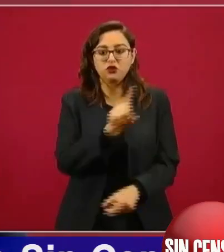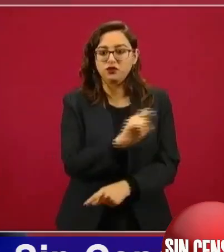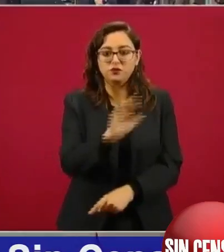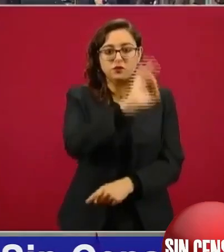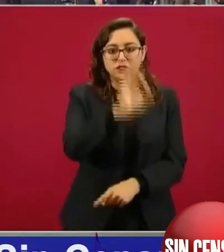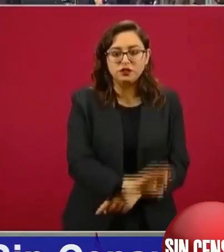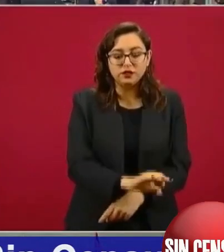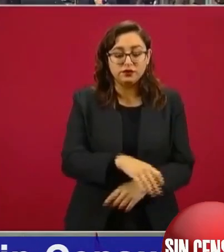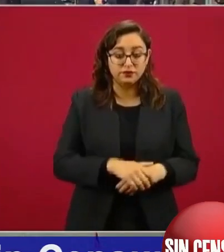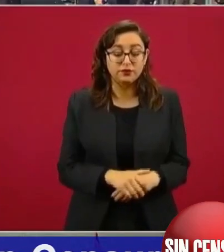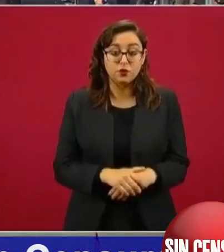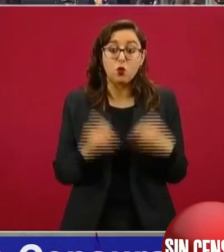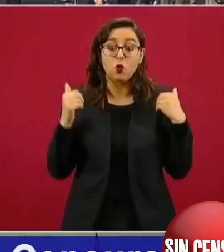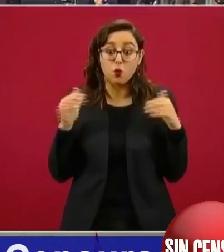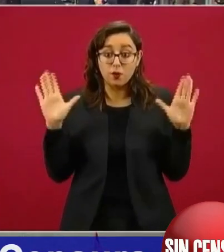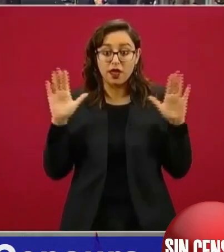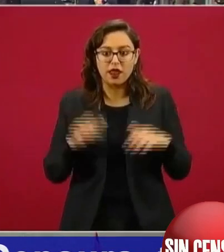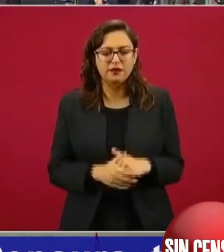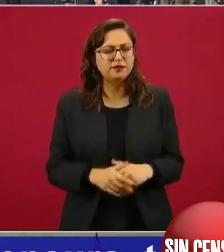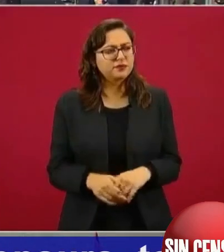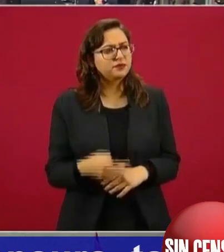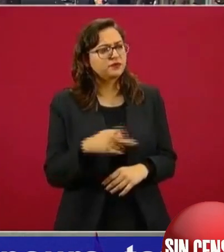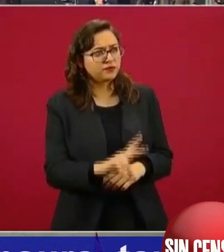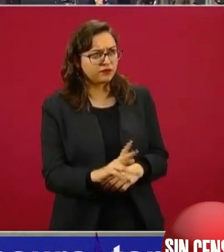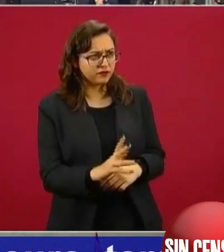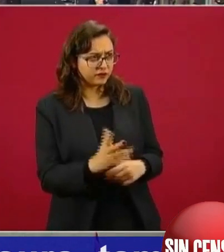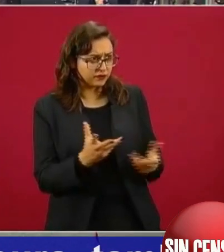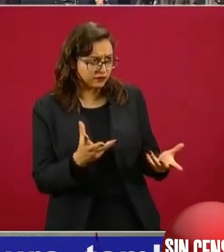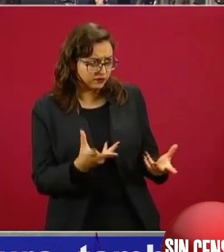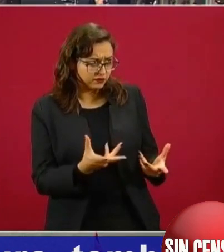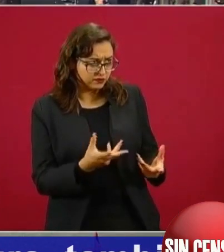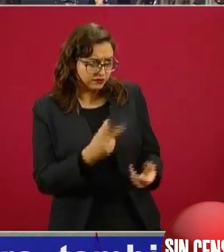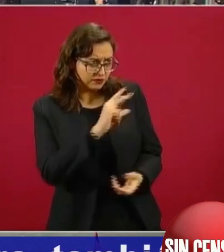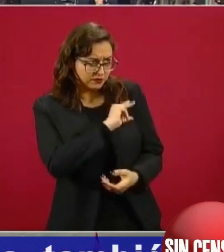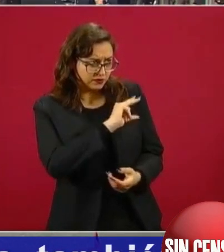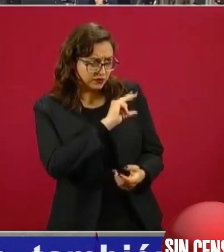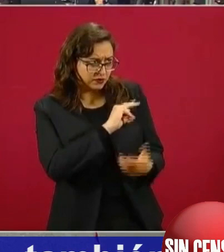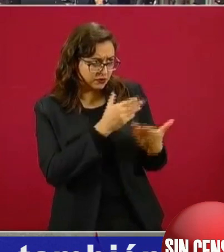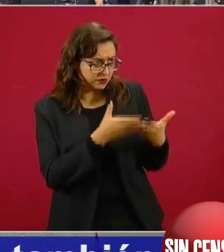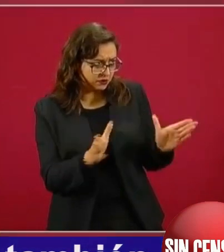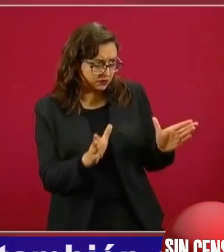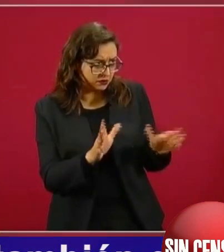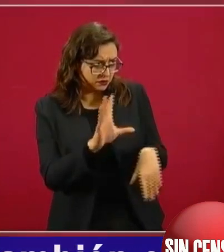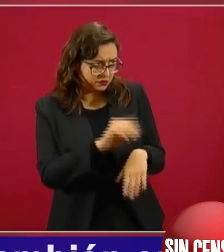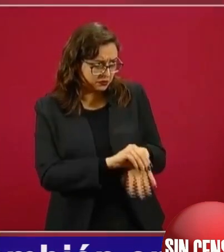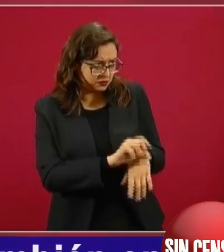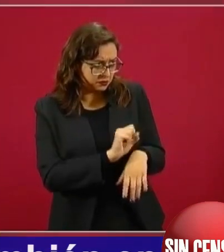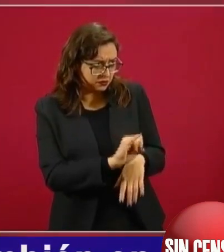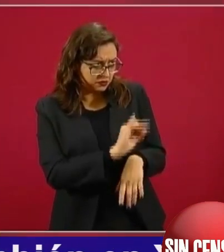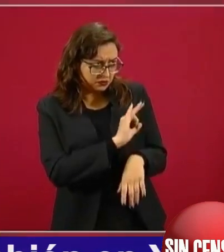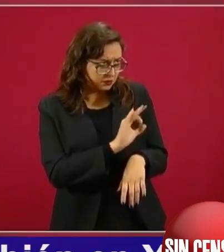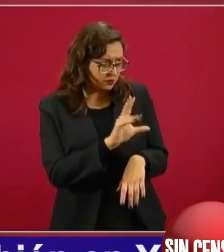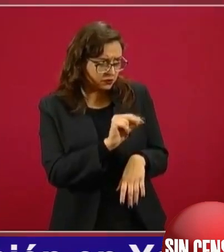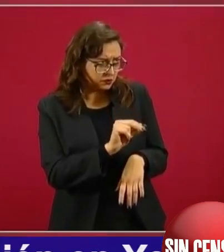inversión privada en el sector energético. Sí, pero sin abusos.